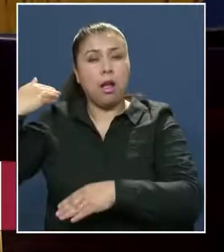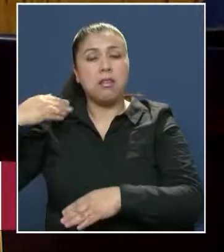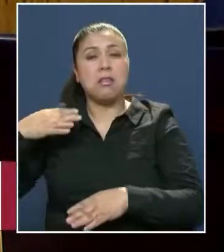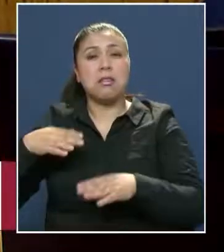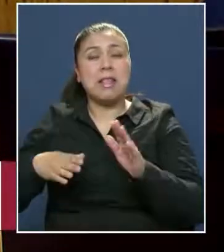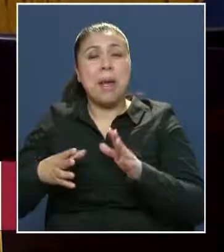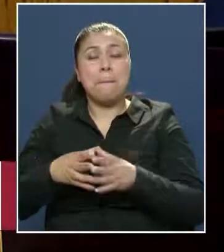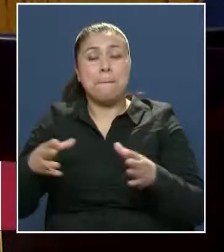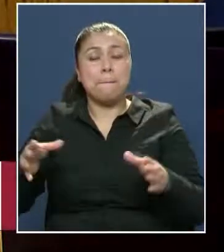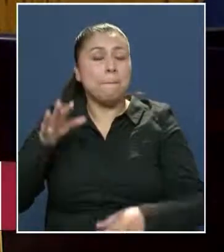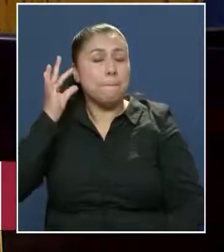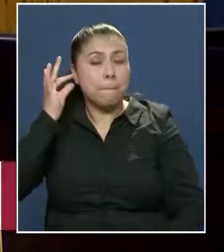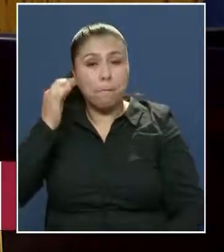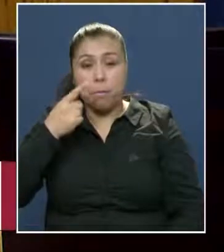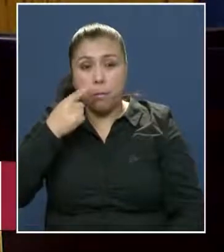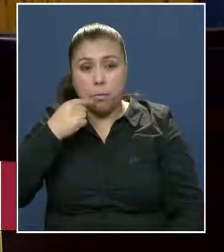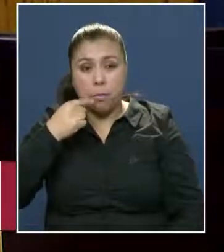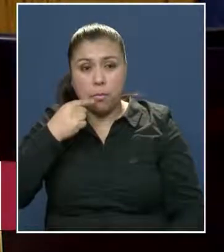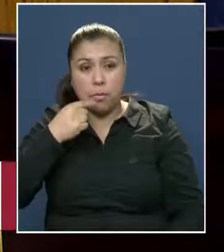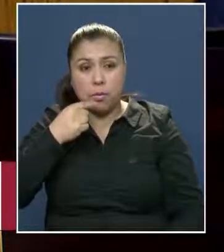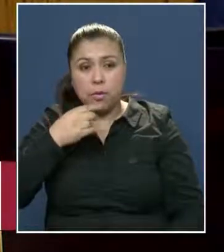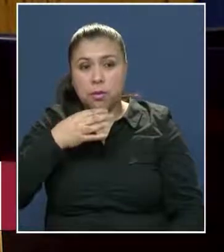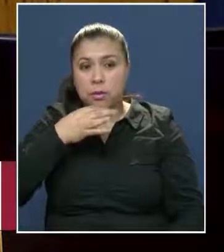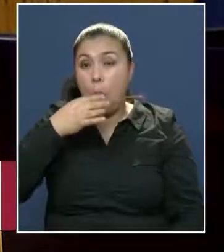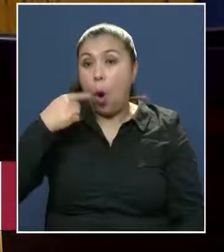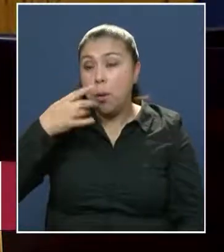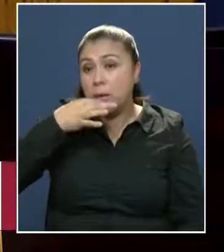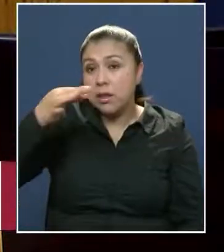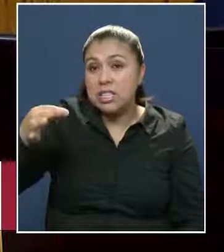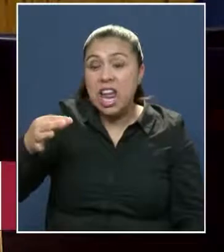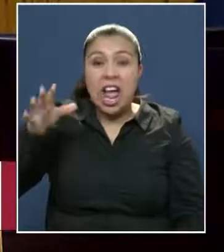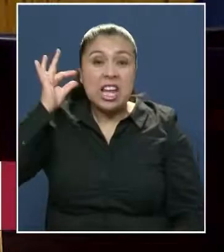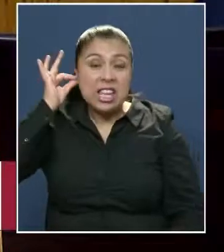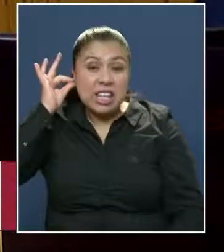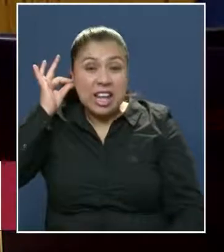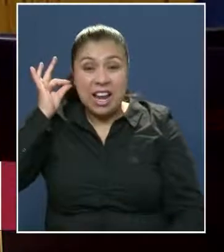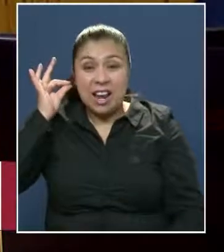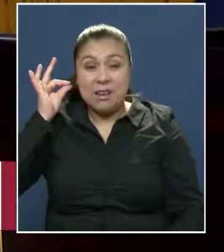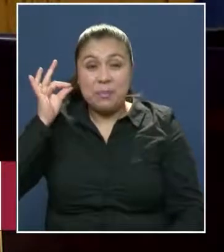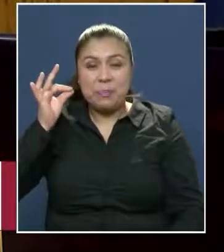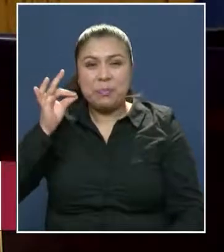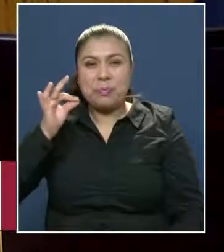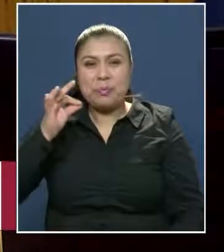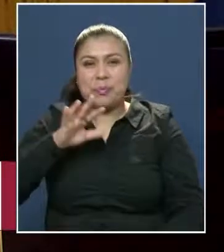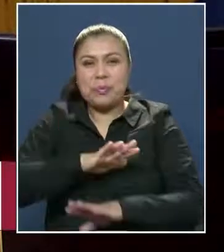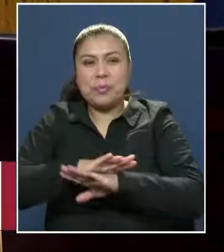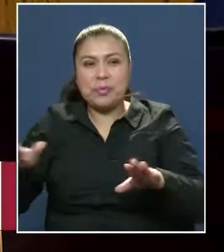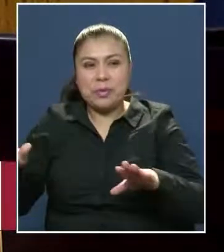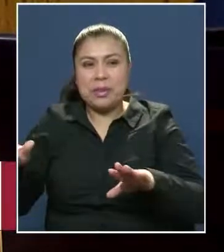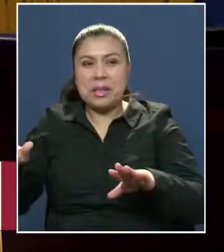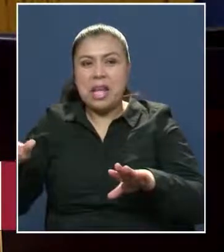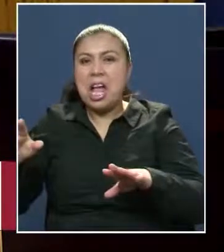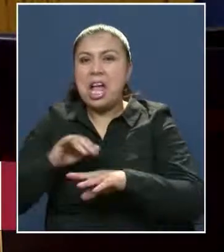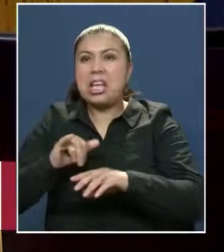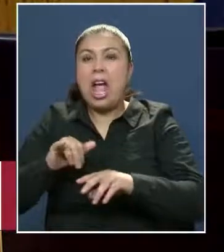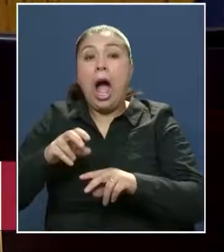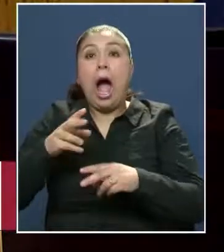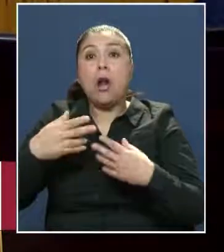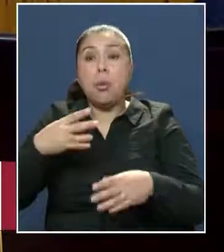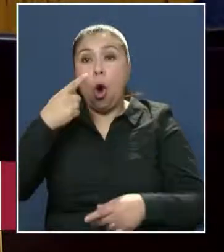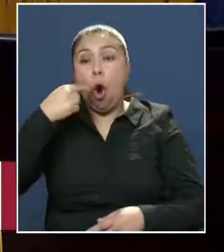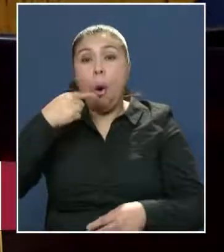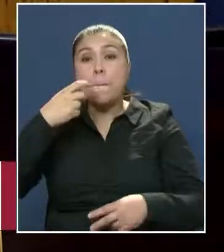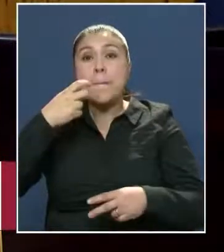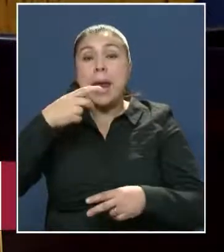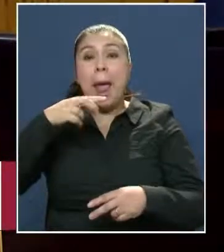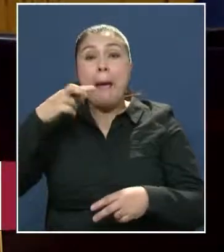también he escuchado decir ridículamente que el feminismo hará que los hombres terminemos orinando sentados si permitimos que el poder feminista